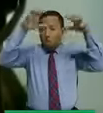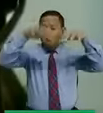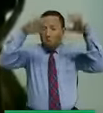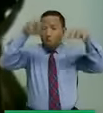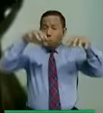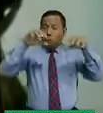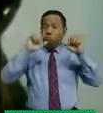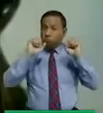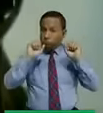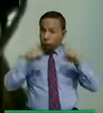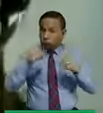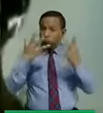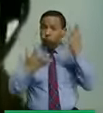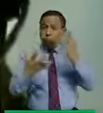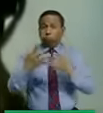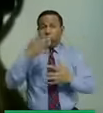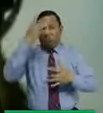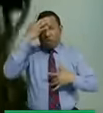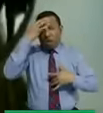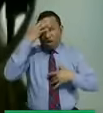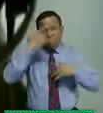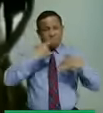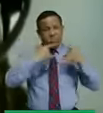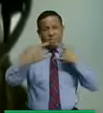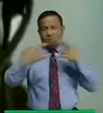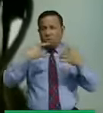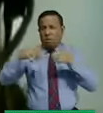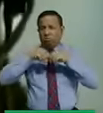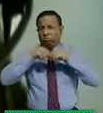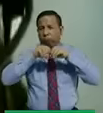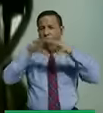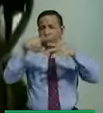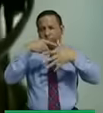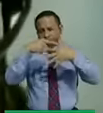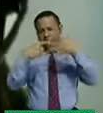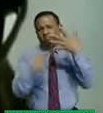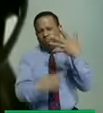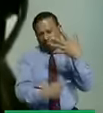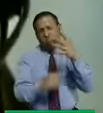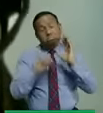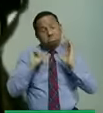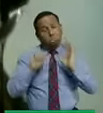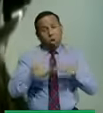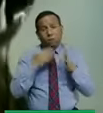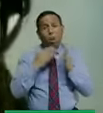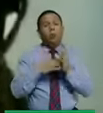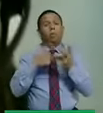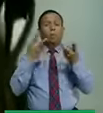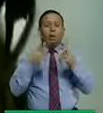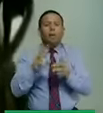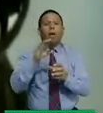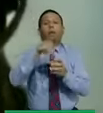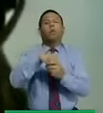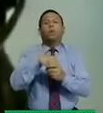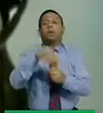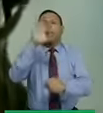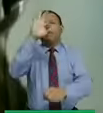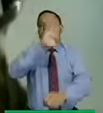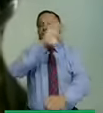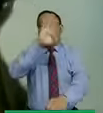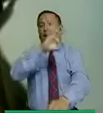potencializar varias enfermedades, y las enfermedades que llamamos arbovirales, que incluye el dengue, es una de ellas, ¿no?